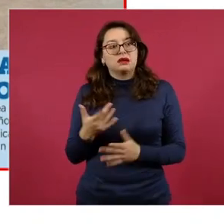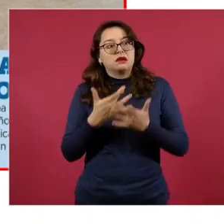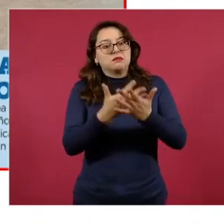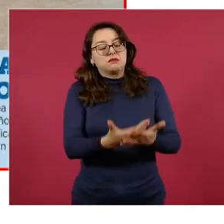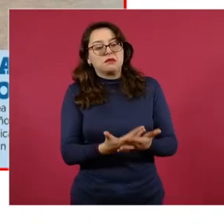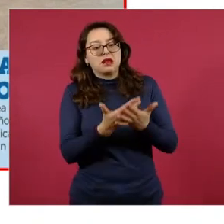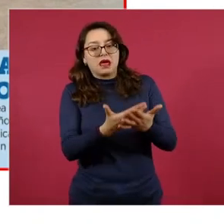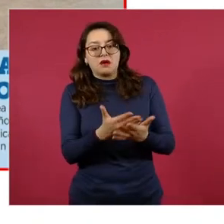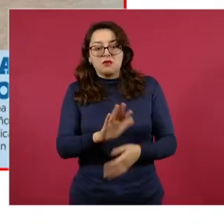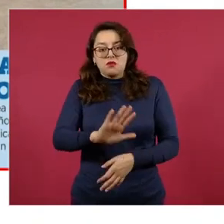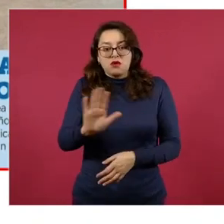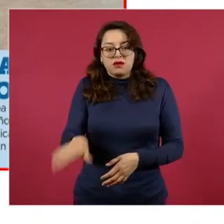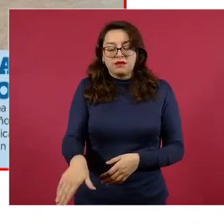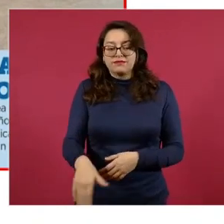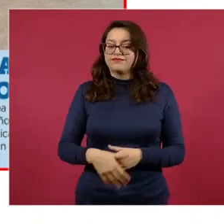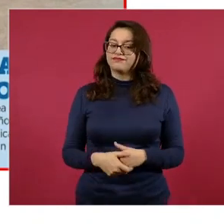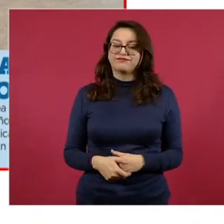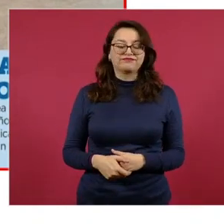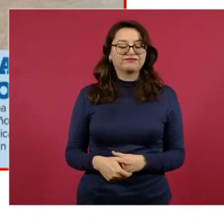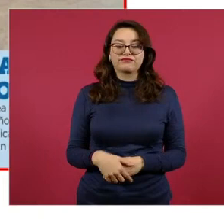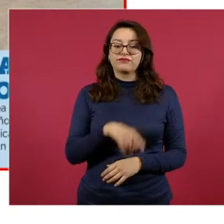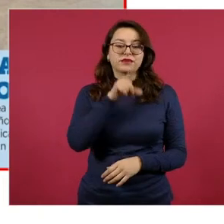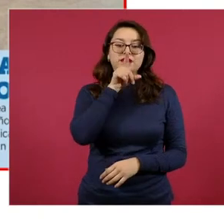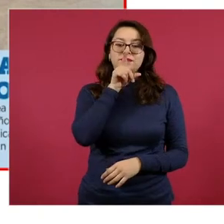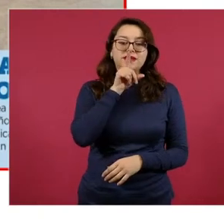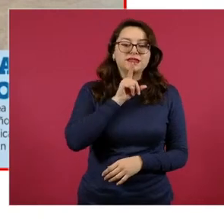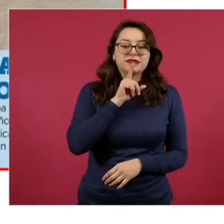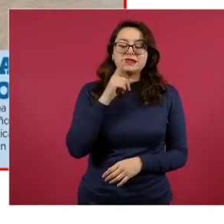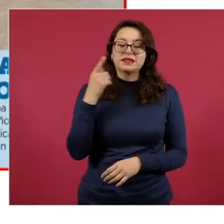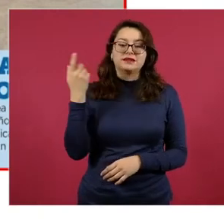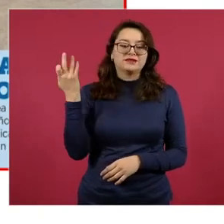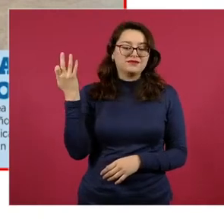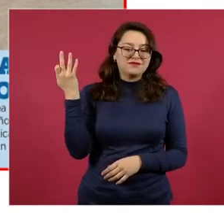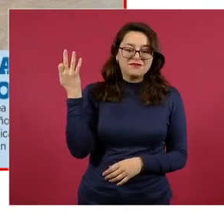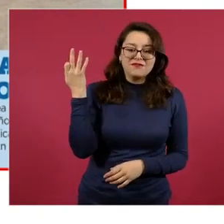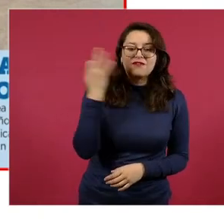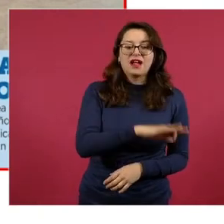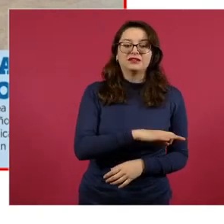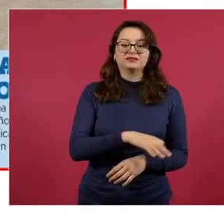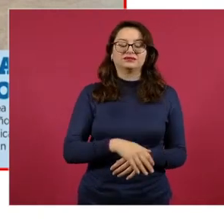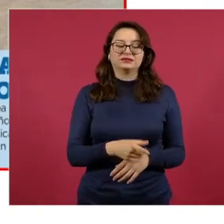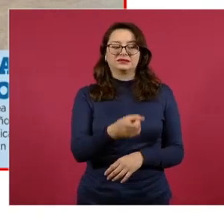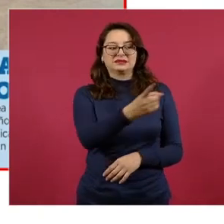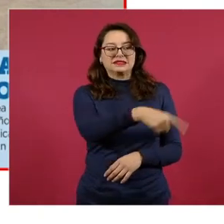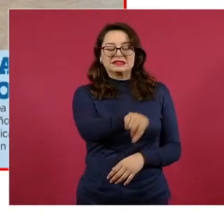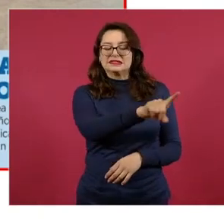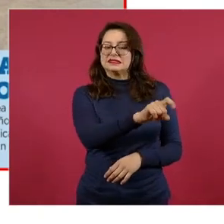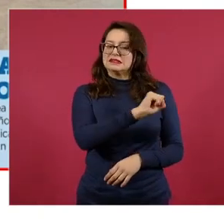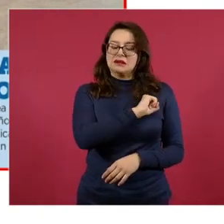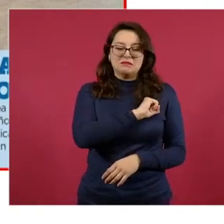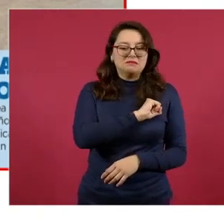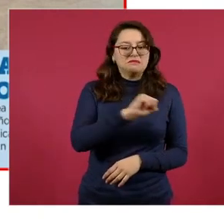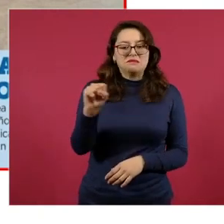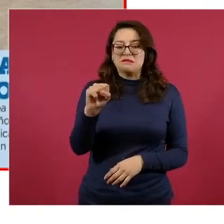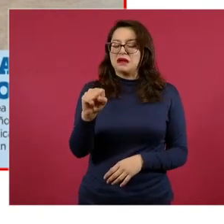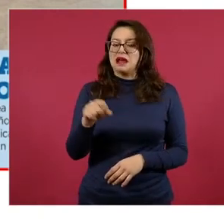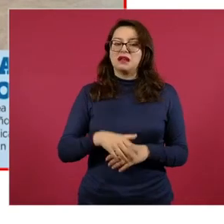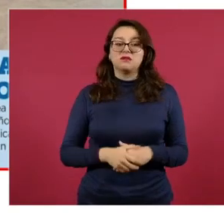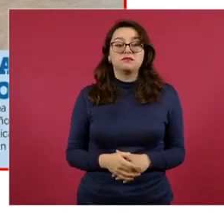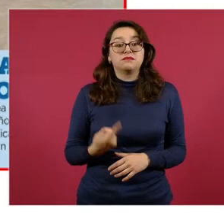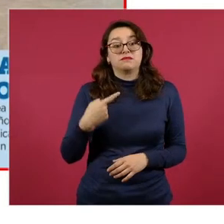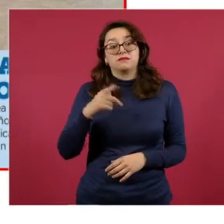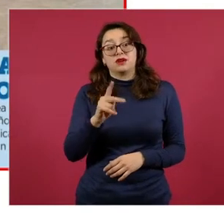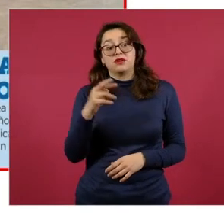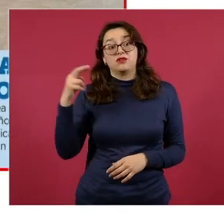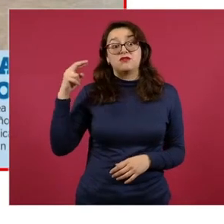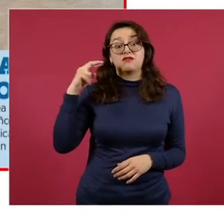título es una falsedad y su publicación refleja muy, muy mala entraña, pero le dieron vuelos medios como